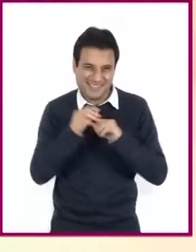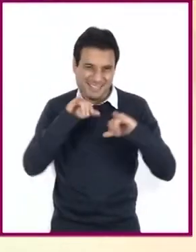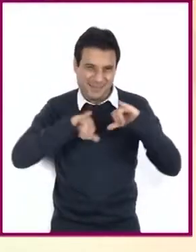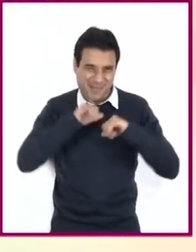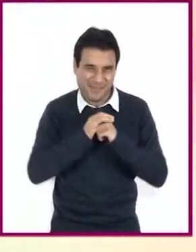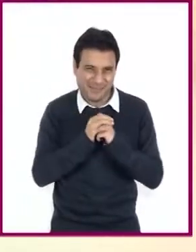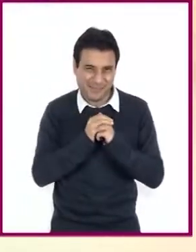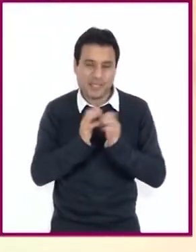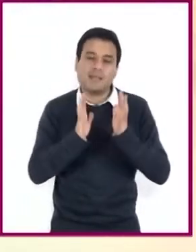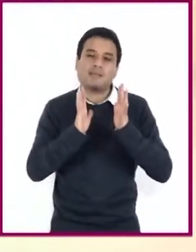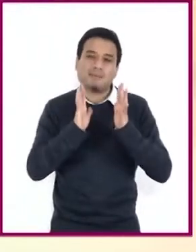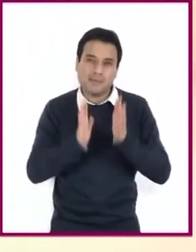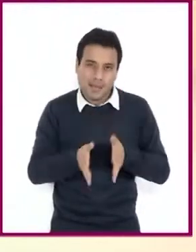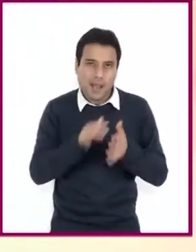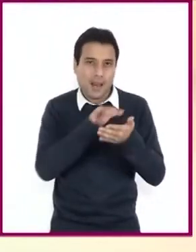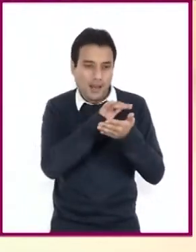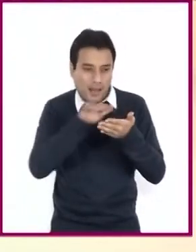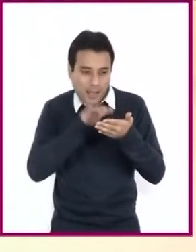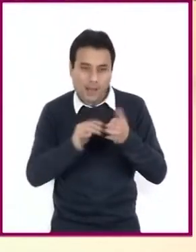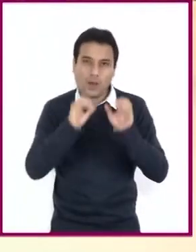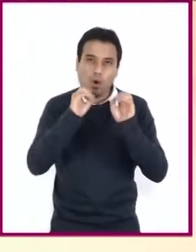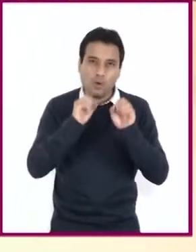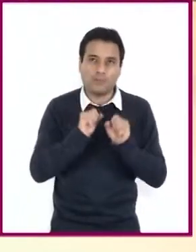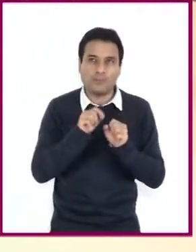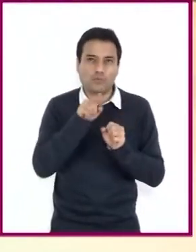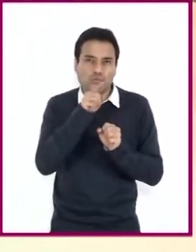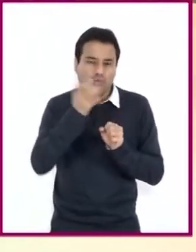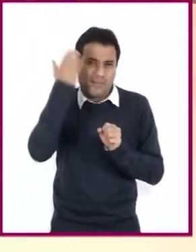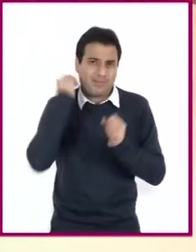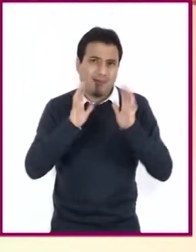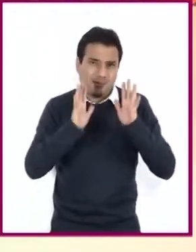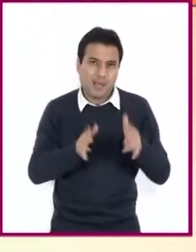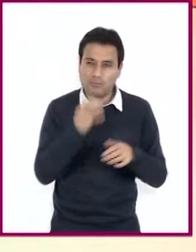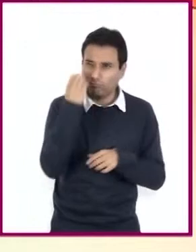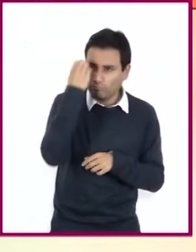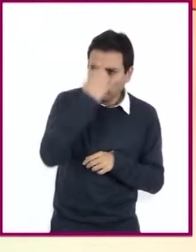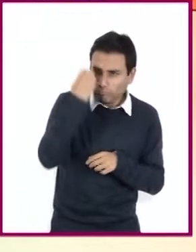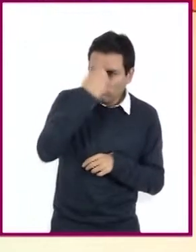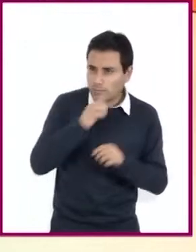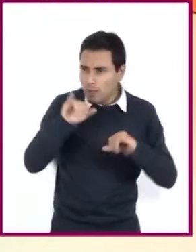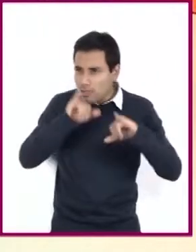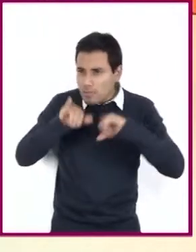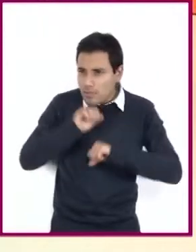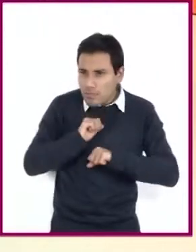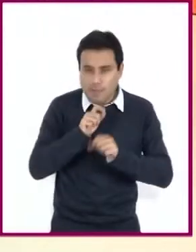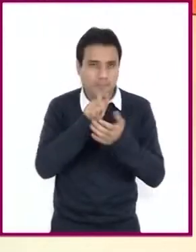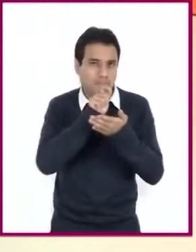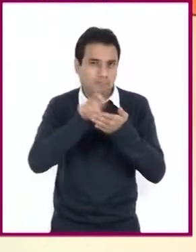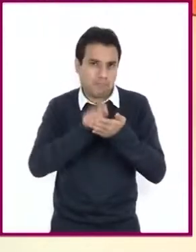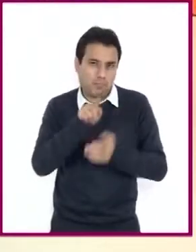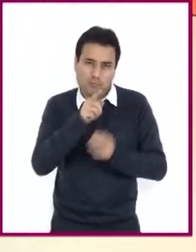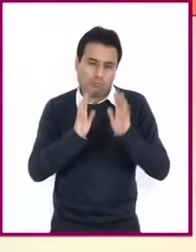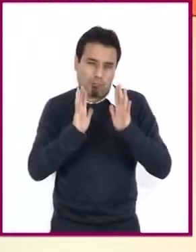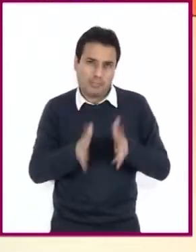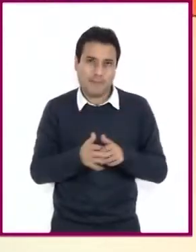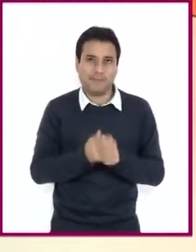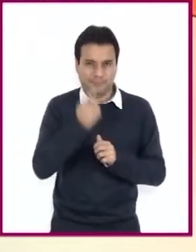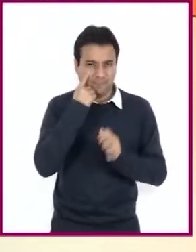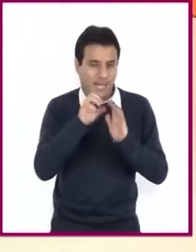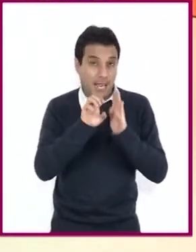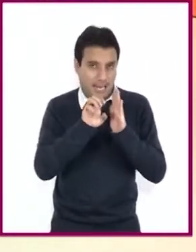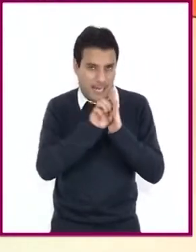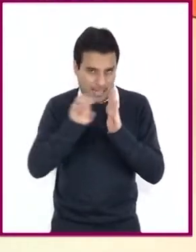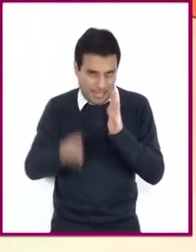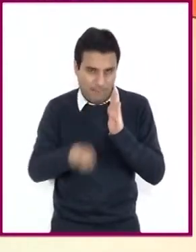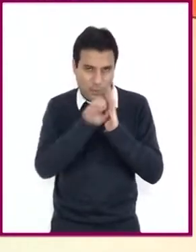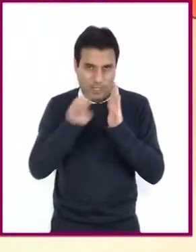química, han leído o realizado notas de observación de algún experimento científico. Veamos algunos ejemplos